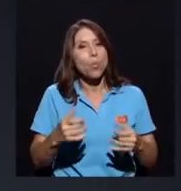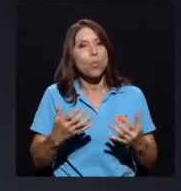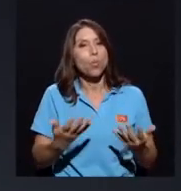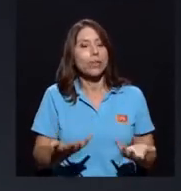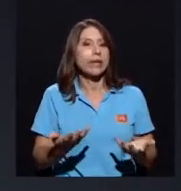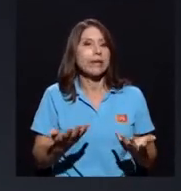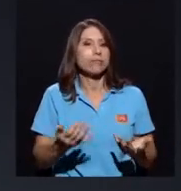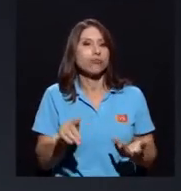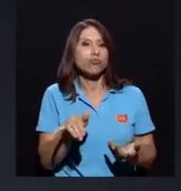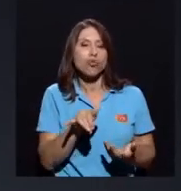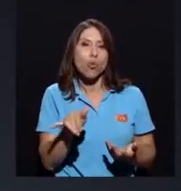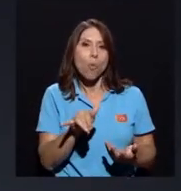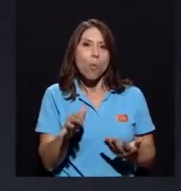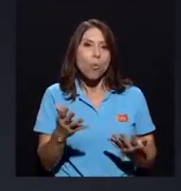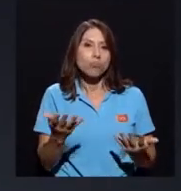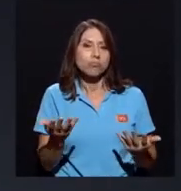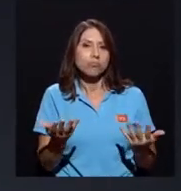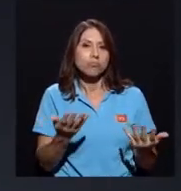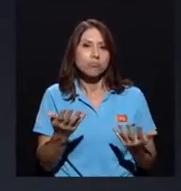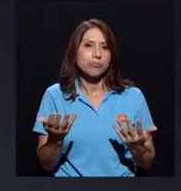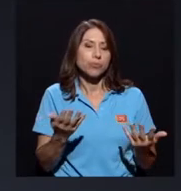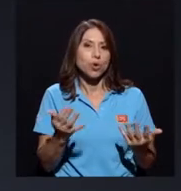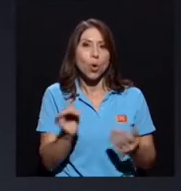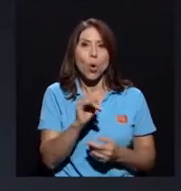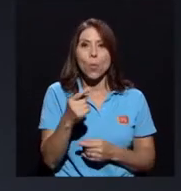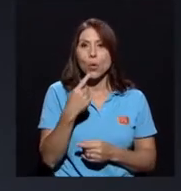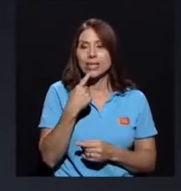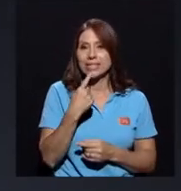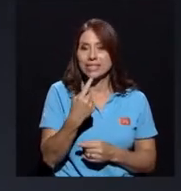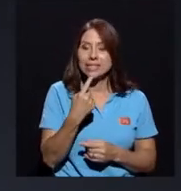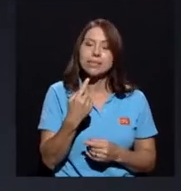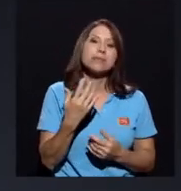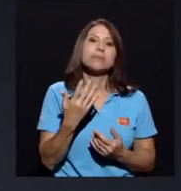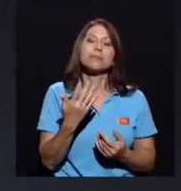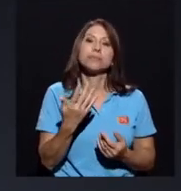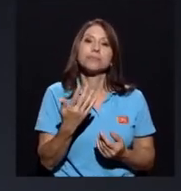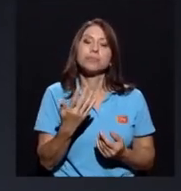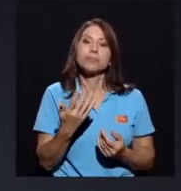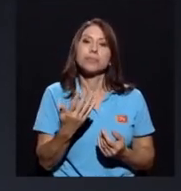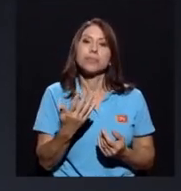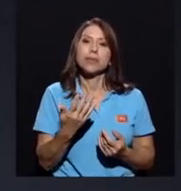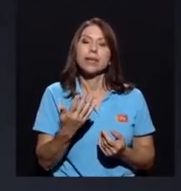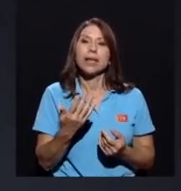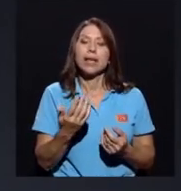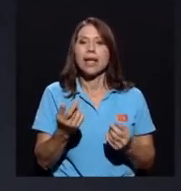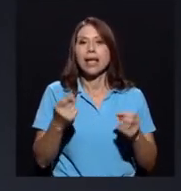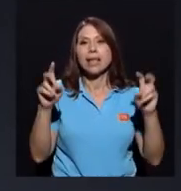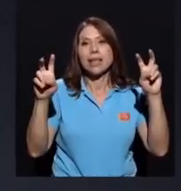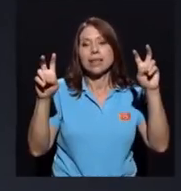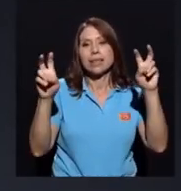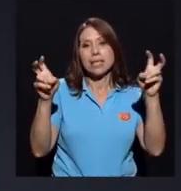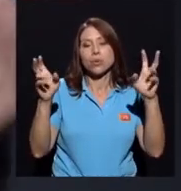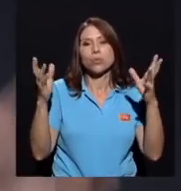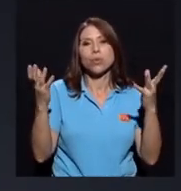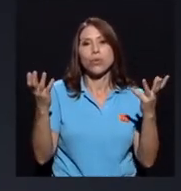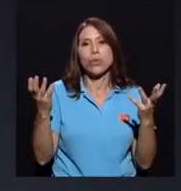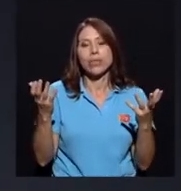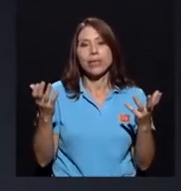como citaba el el título del